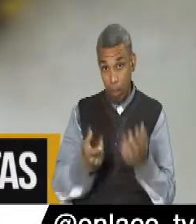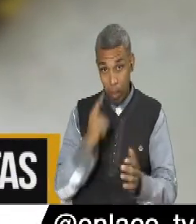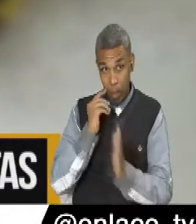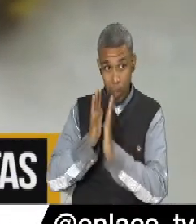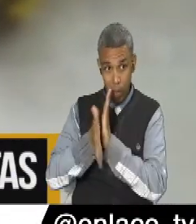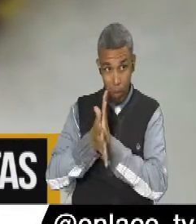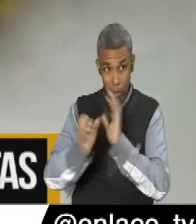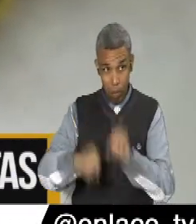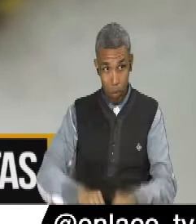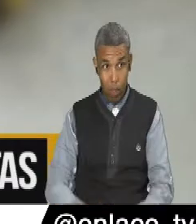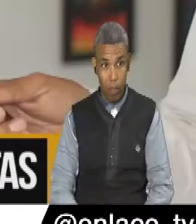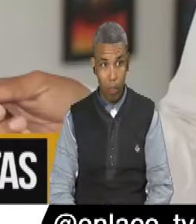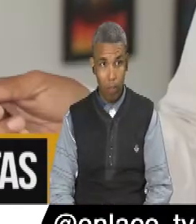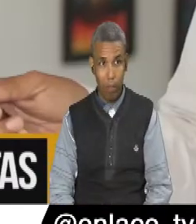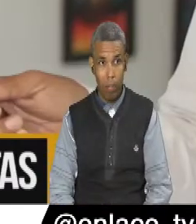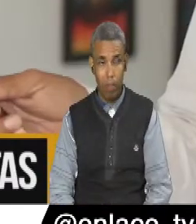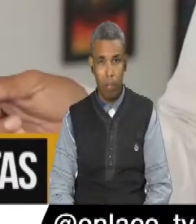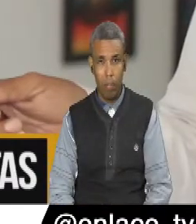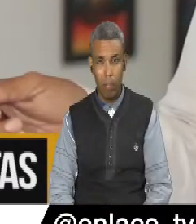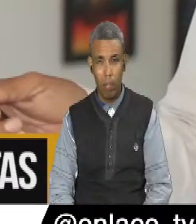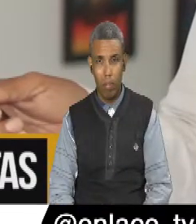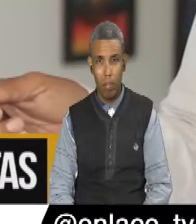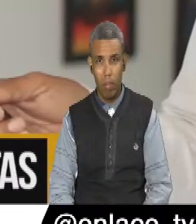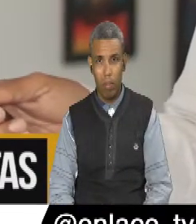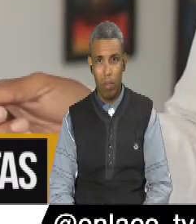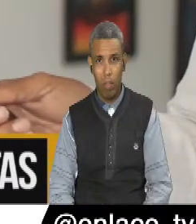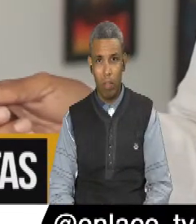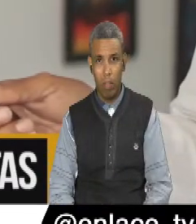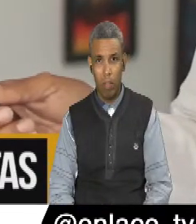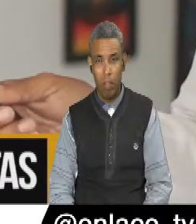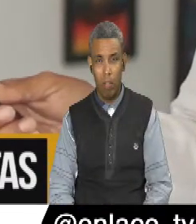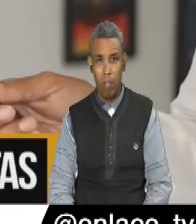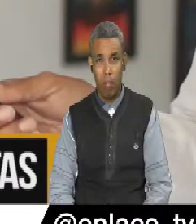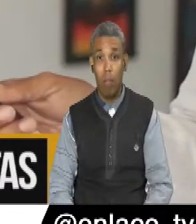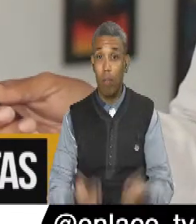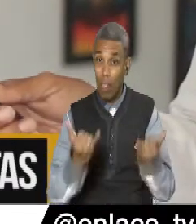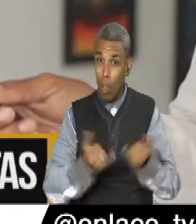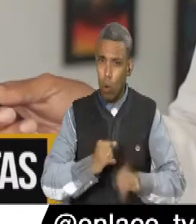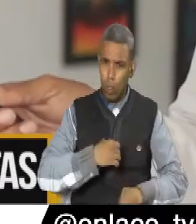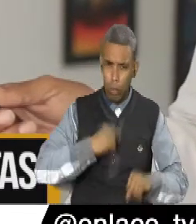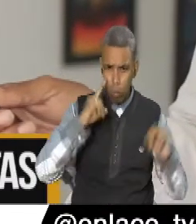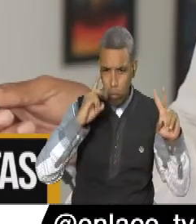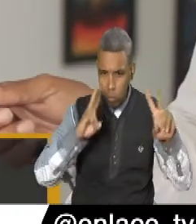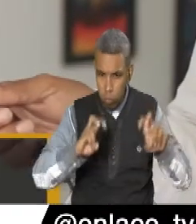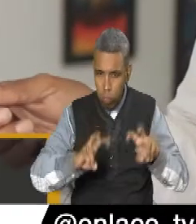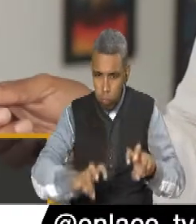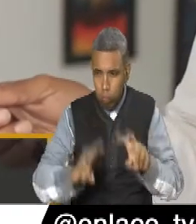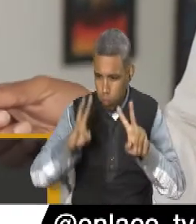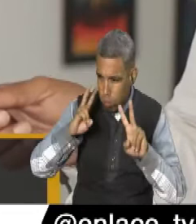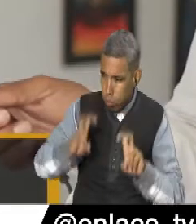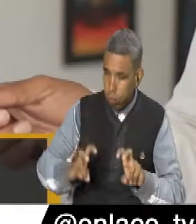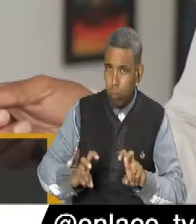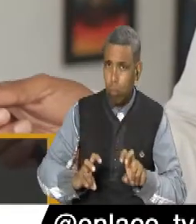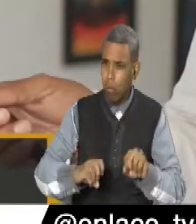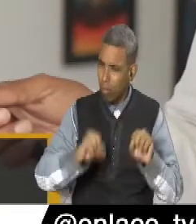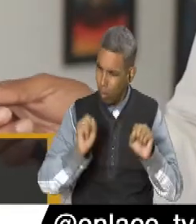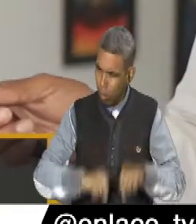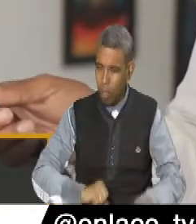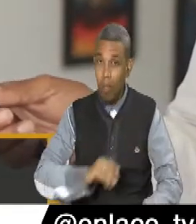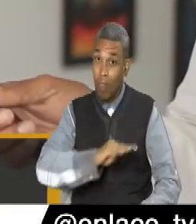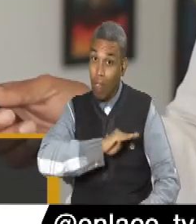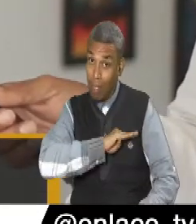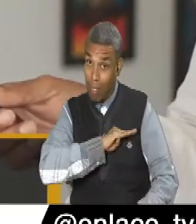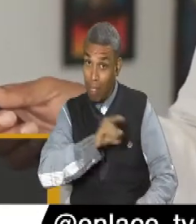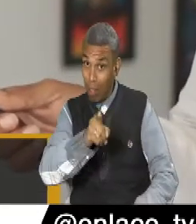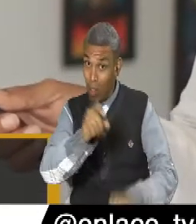son sancionadas penalmente. Estamos haciendo las investigaciones, invitamos a la autoridad también para que haga lo pertinente, si